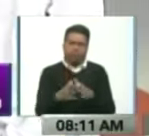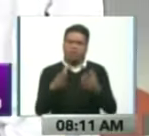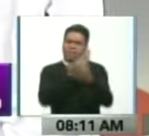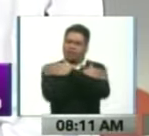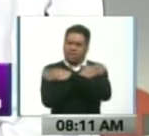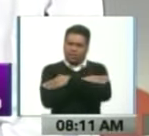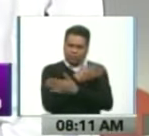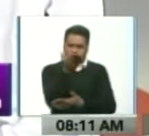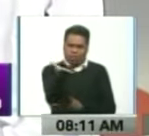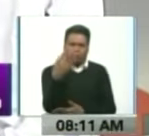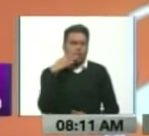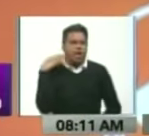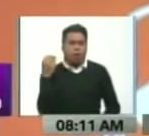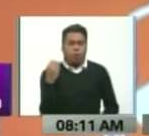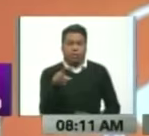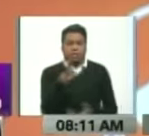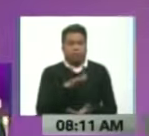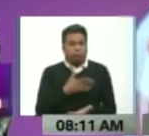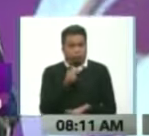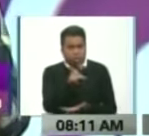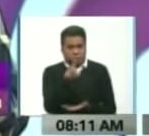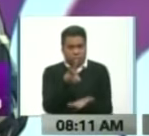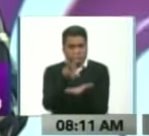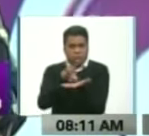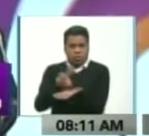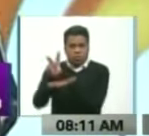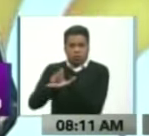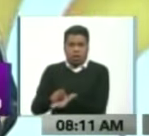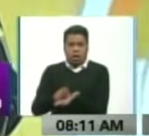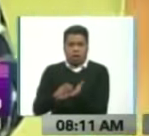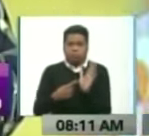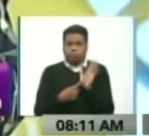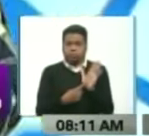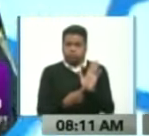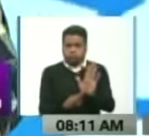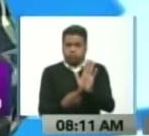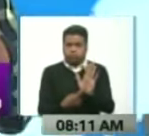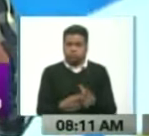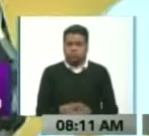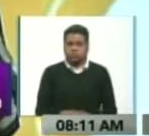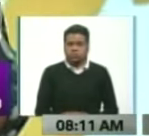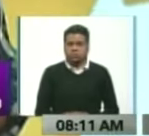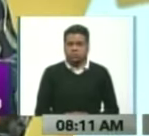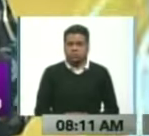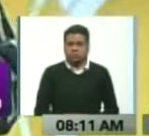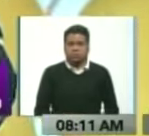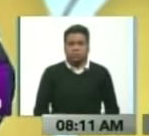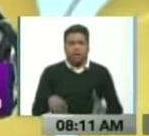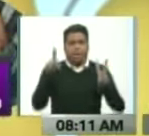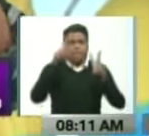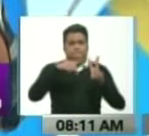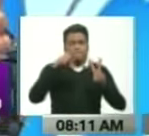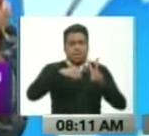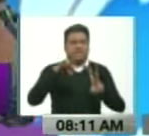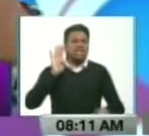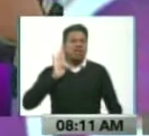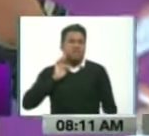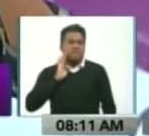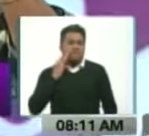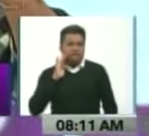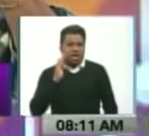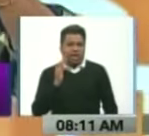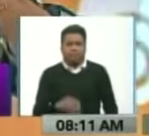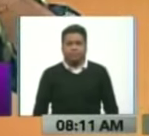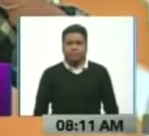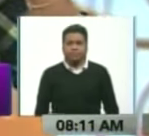muchachos. Aquellos que no lo han descargado, están las redes sociales arroba BTV Canal 8 y nuestra página oficial en Facebook y también en